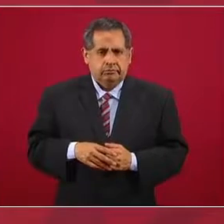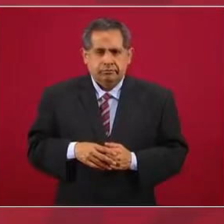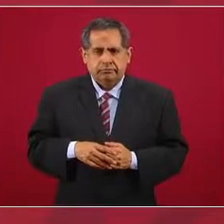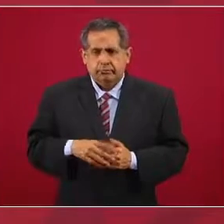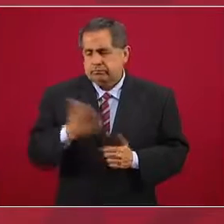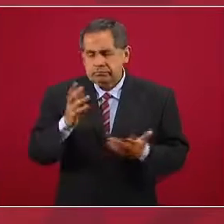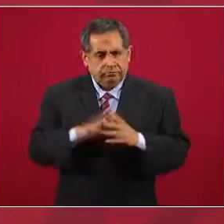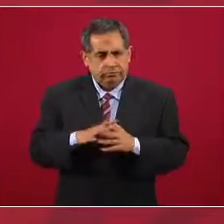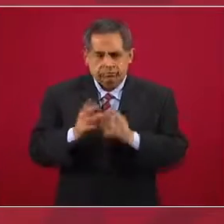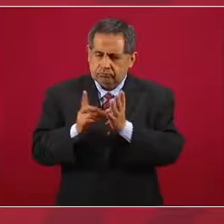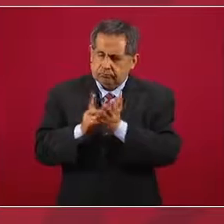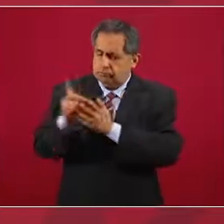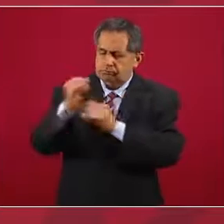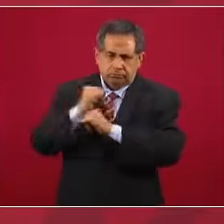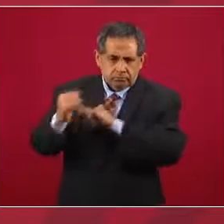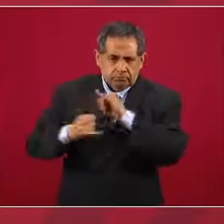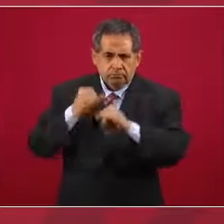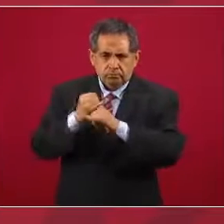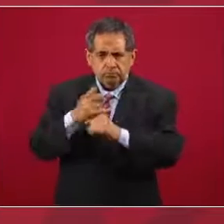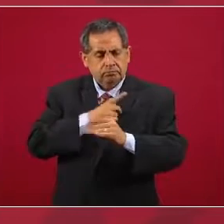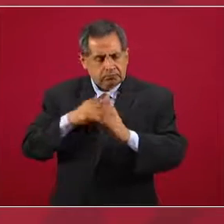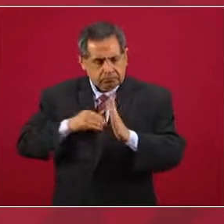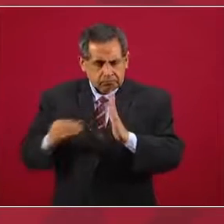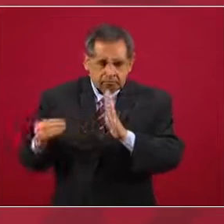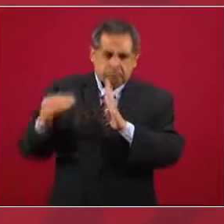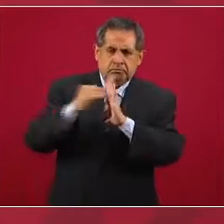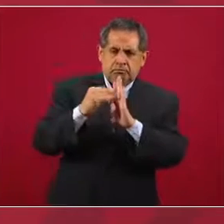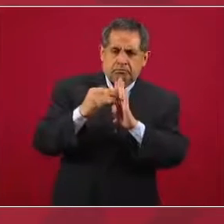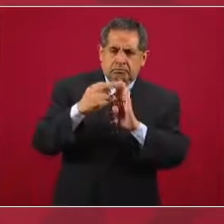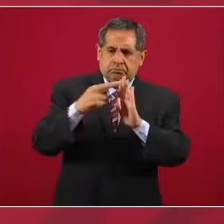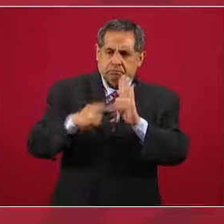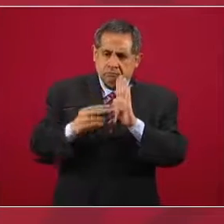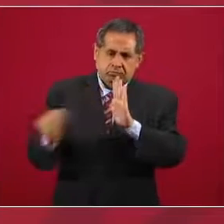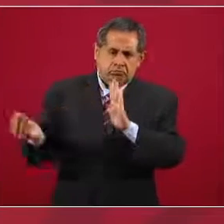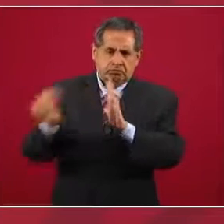en el derecho internacional debería de